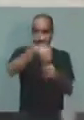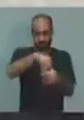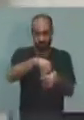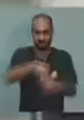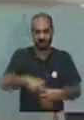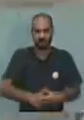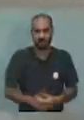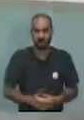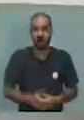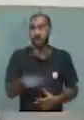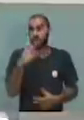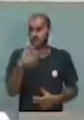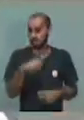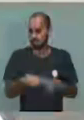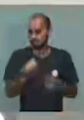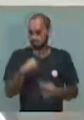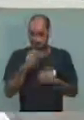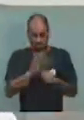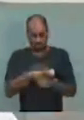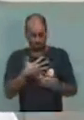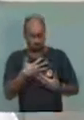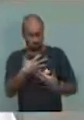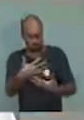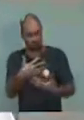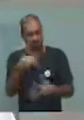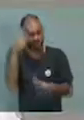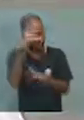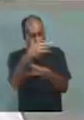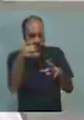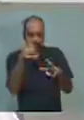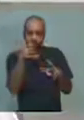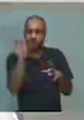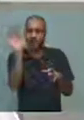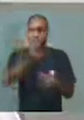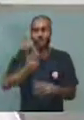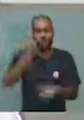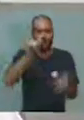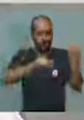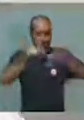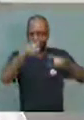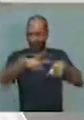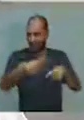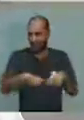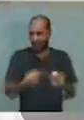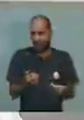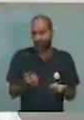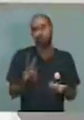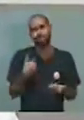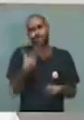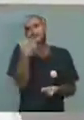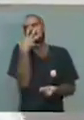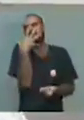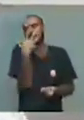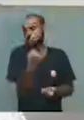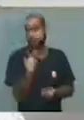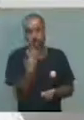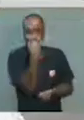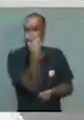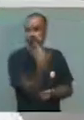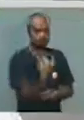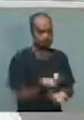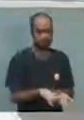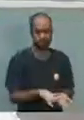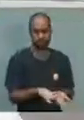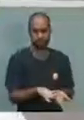a las ciencias, específicamente a las ciencias biológicas, porque las encuentro particularmente interesantes y creo que aplicadas a la parte de la medicina